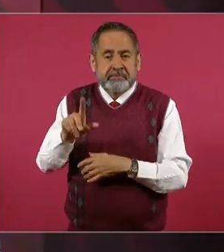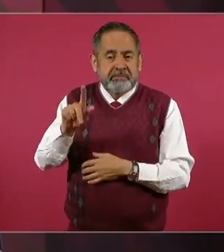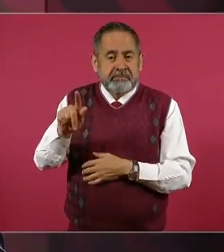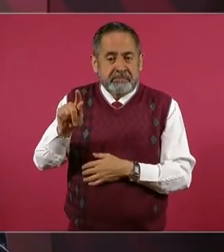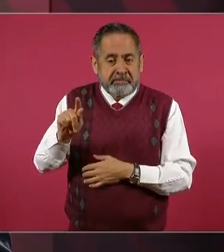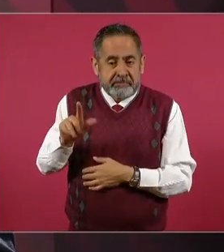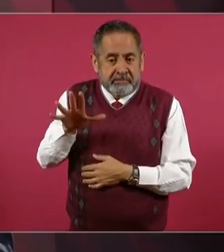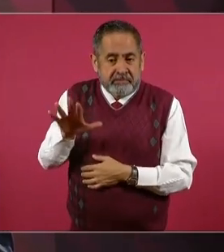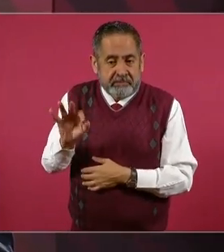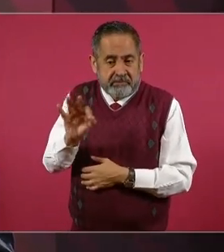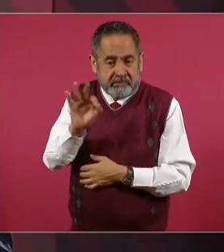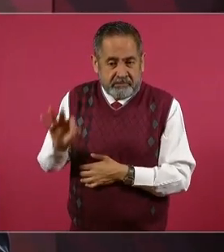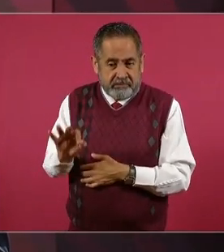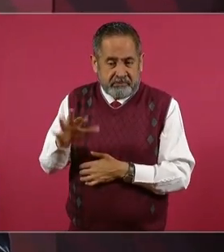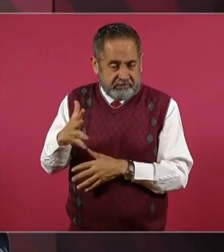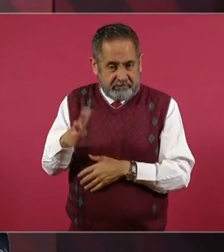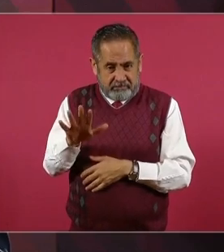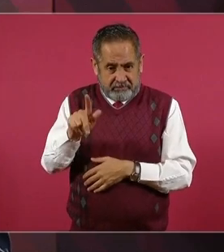75%